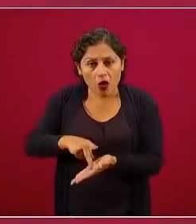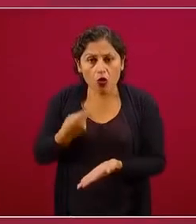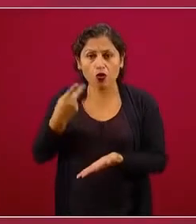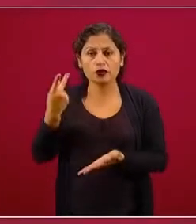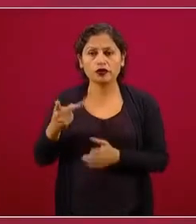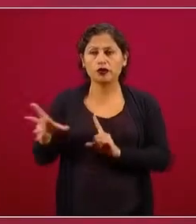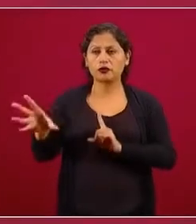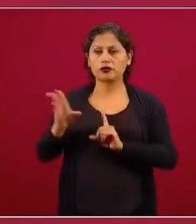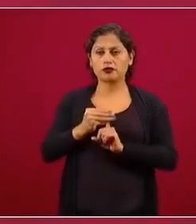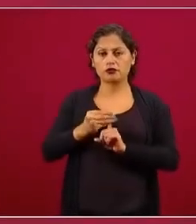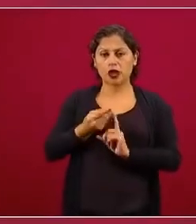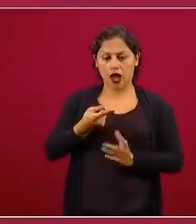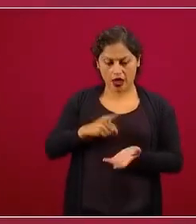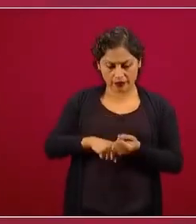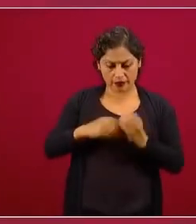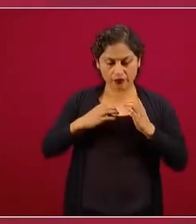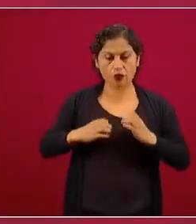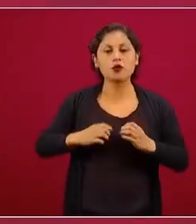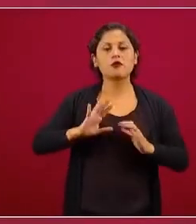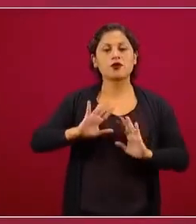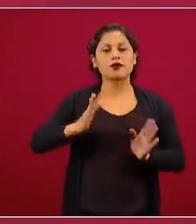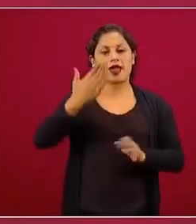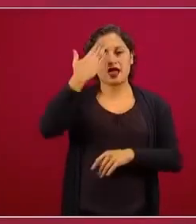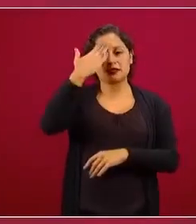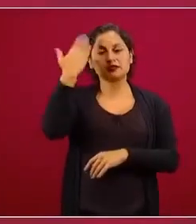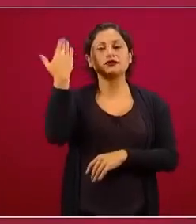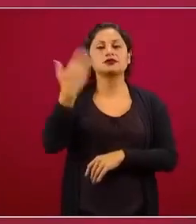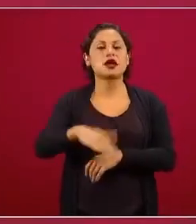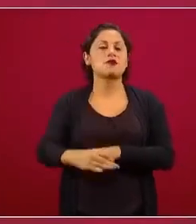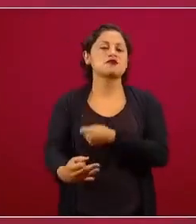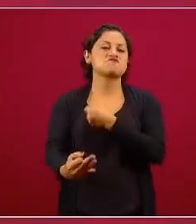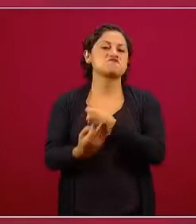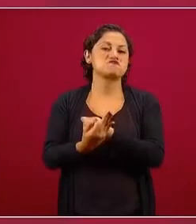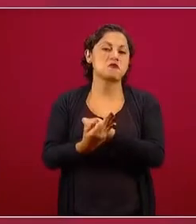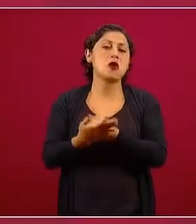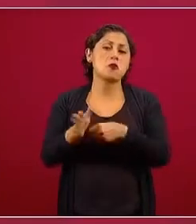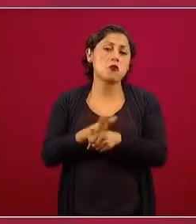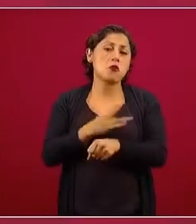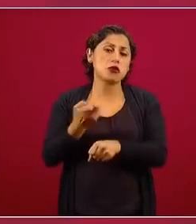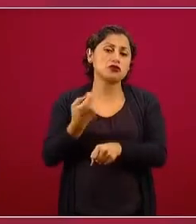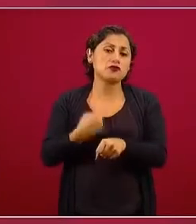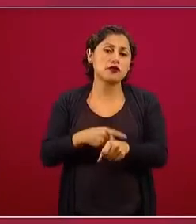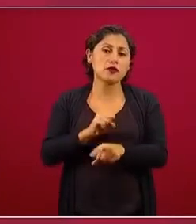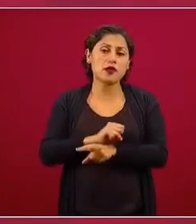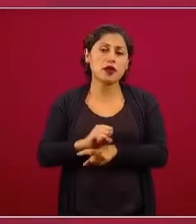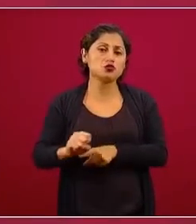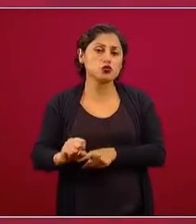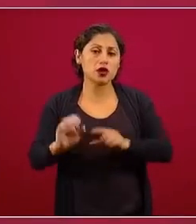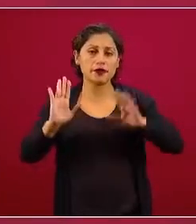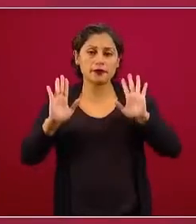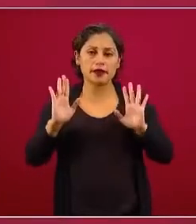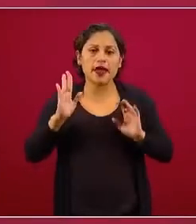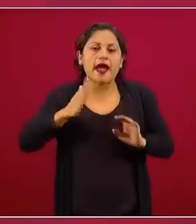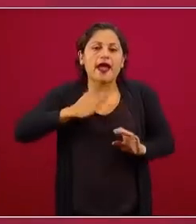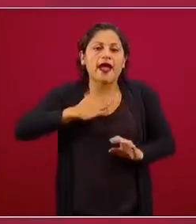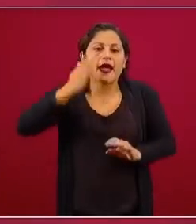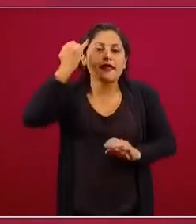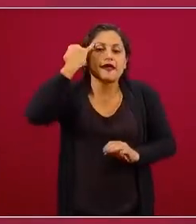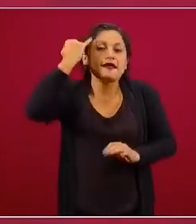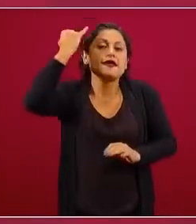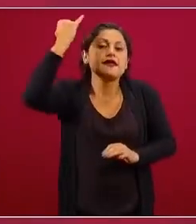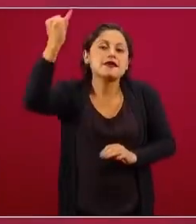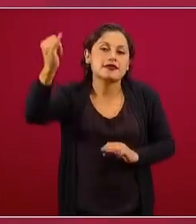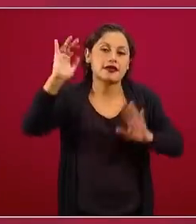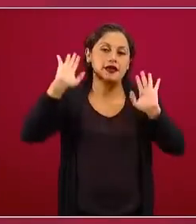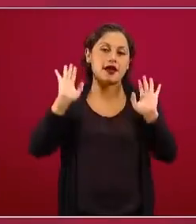de enfermedad o que estos se lleven a cabo de manera leve. Pero eso es una hipótesis, hay que seguirlo estudiando. En